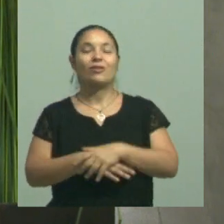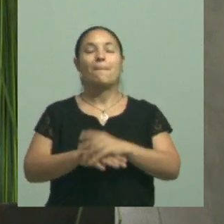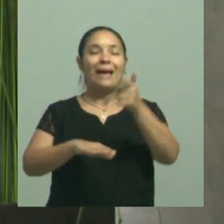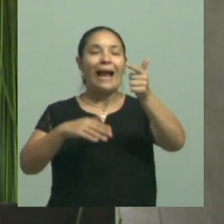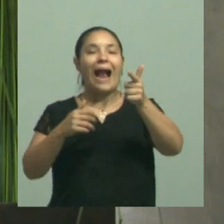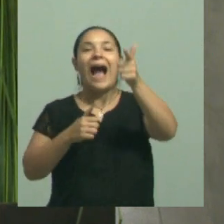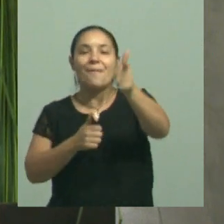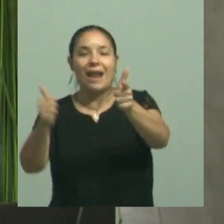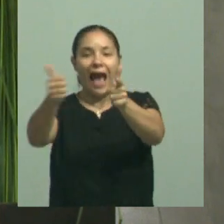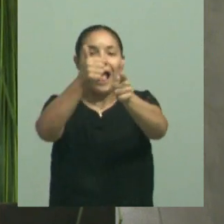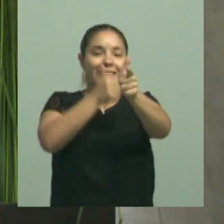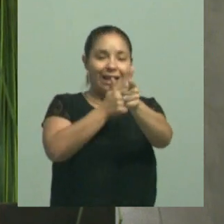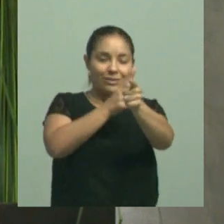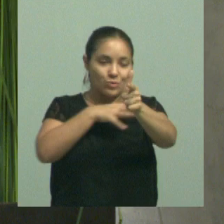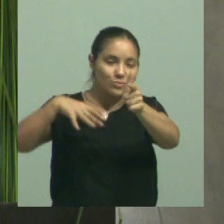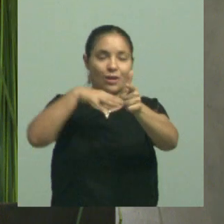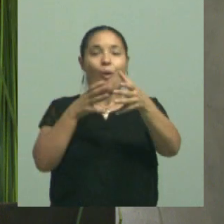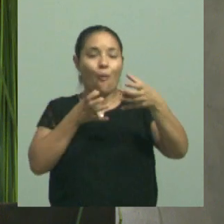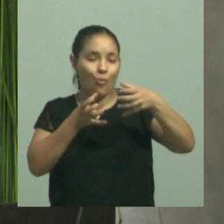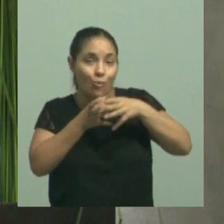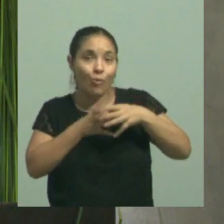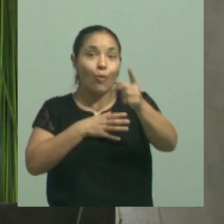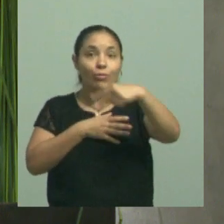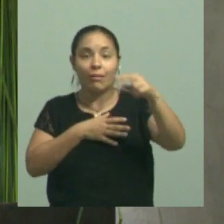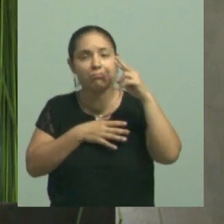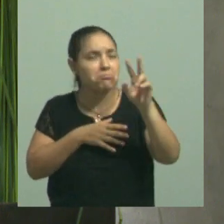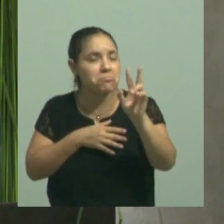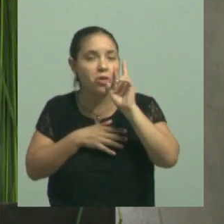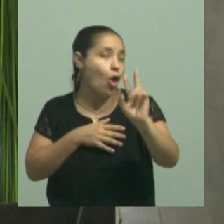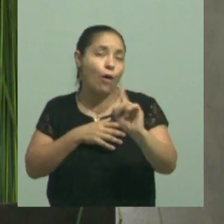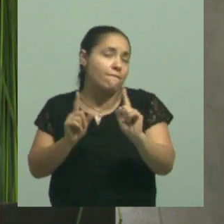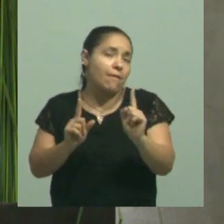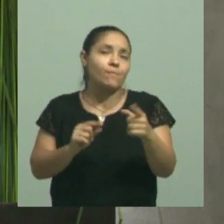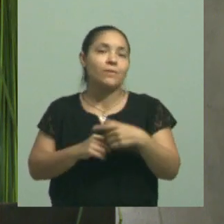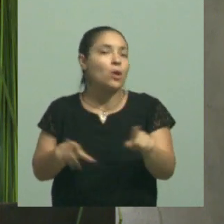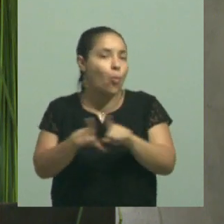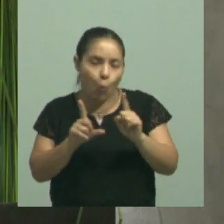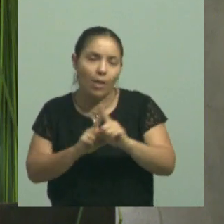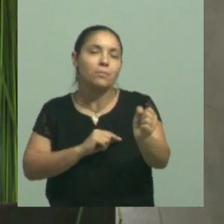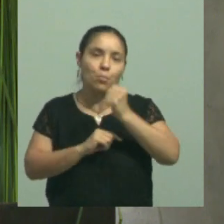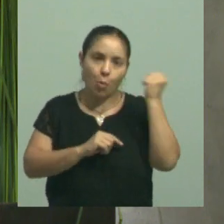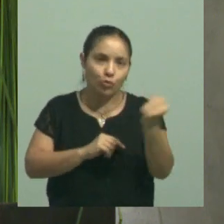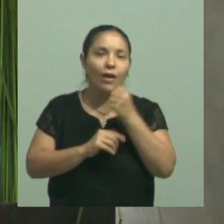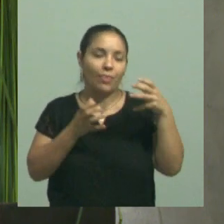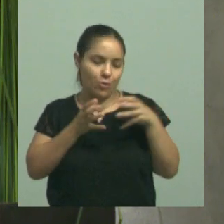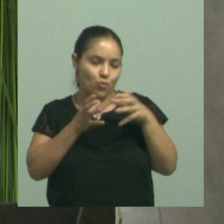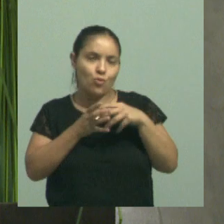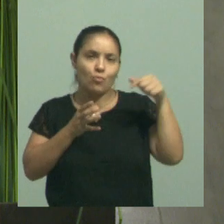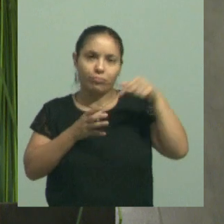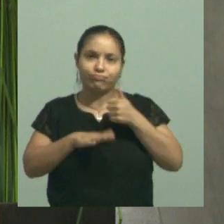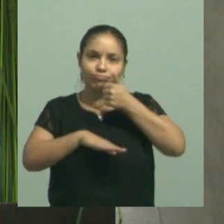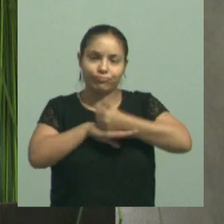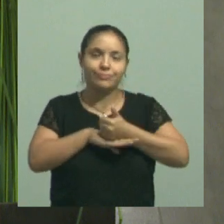ven, pero bueno, sin duda son parte muy importante de este programa. Así que siempre agradecidos de todo el equipo. Vamos